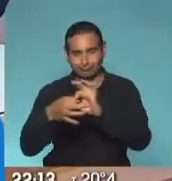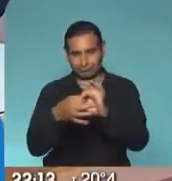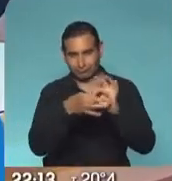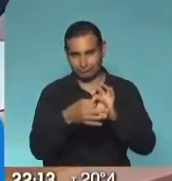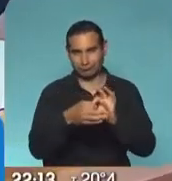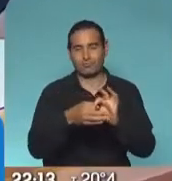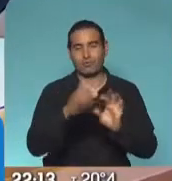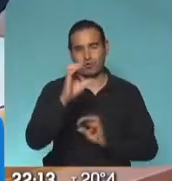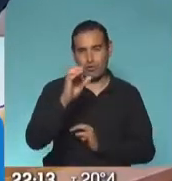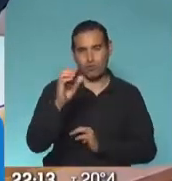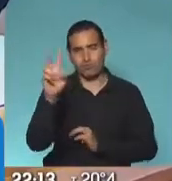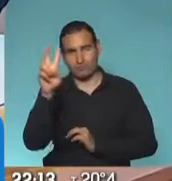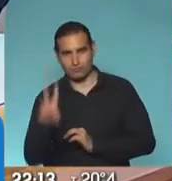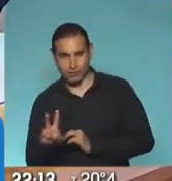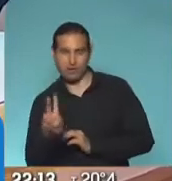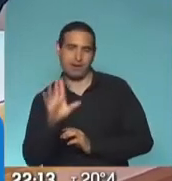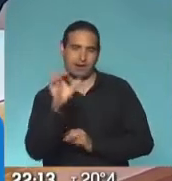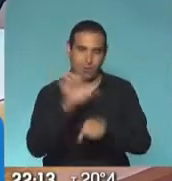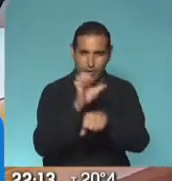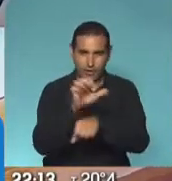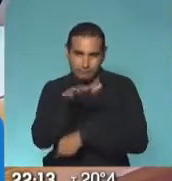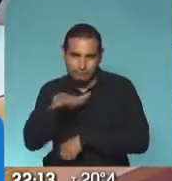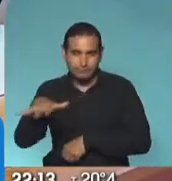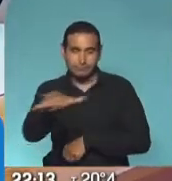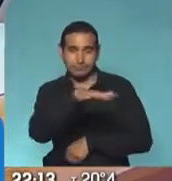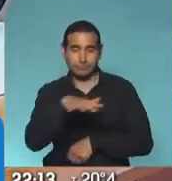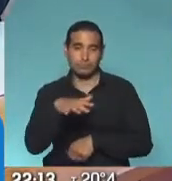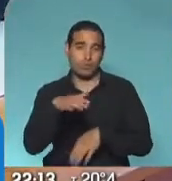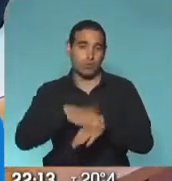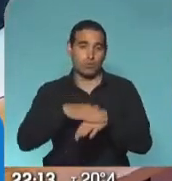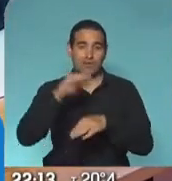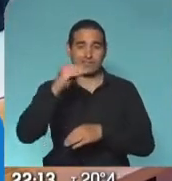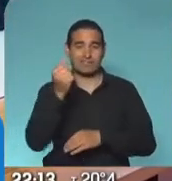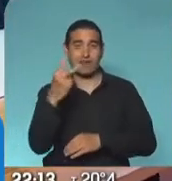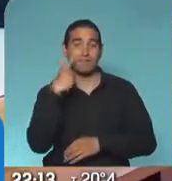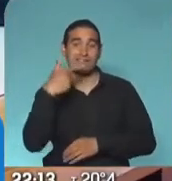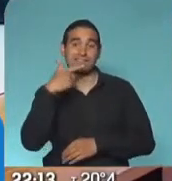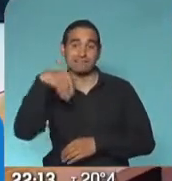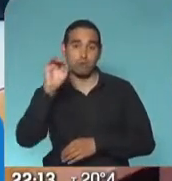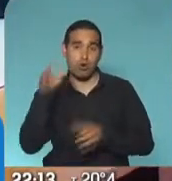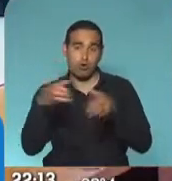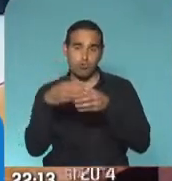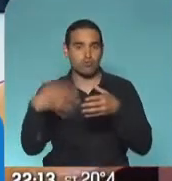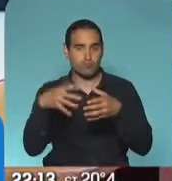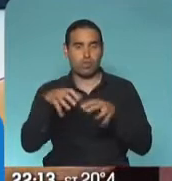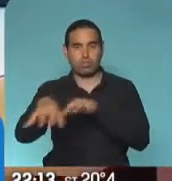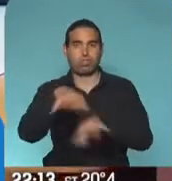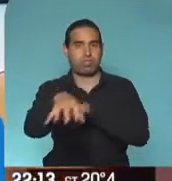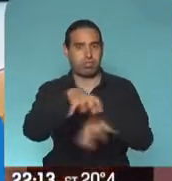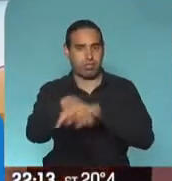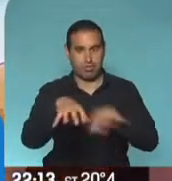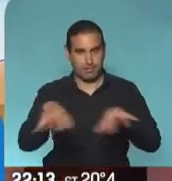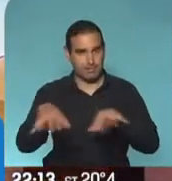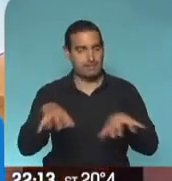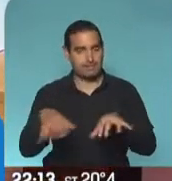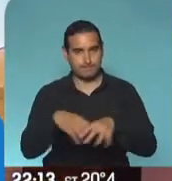geopolítica que hoy se vive actualmente con el chavismo, que divide obviamente muchísimo a la región y la parte en